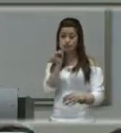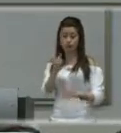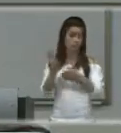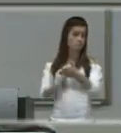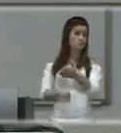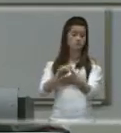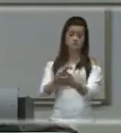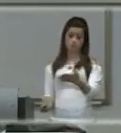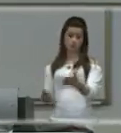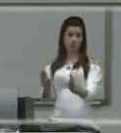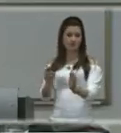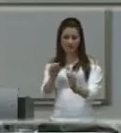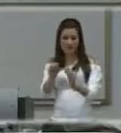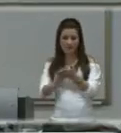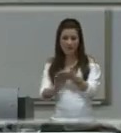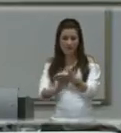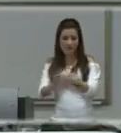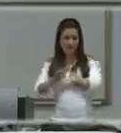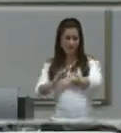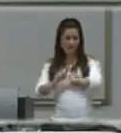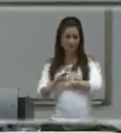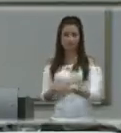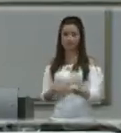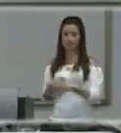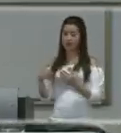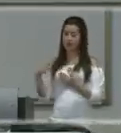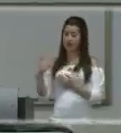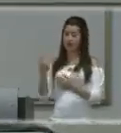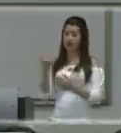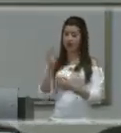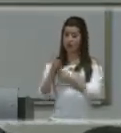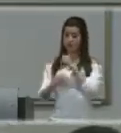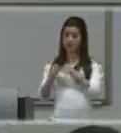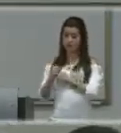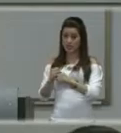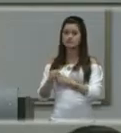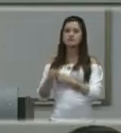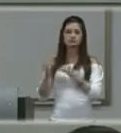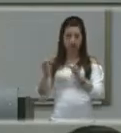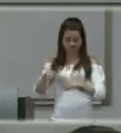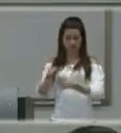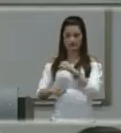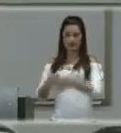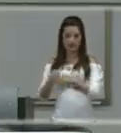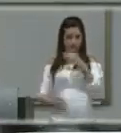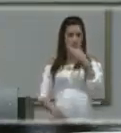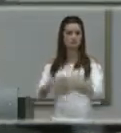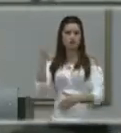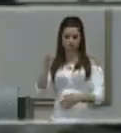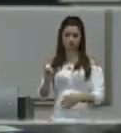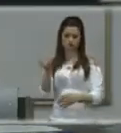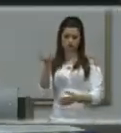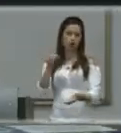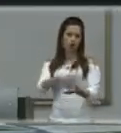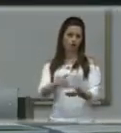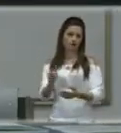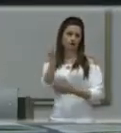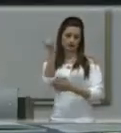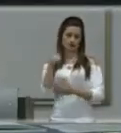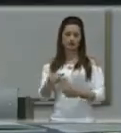nueva decisión de este año, vuelve a abrirse la puerta para la esterilización de menores de edad. ¿Qué dice la Corte? La Corte ha establecido unos estándares para